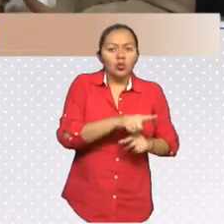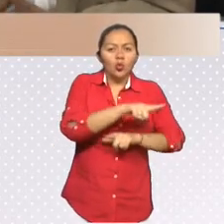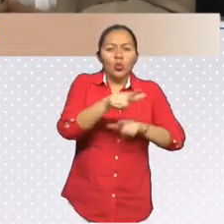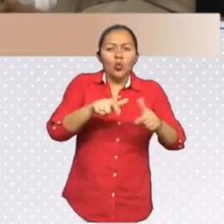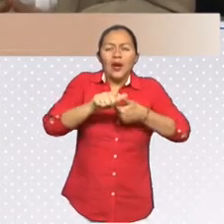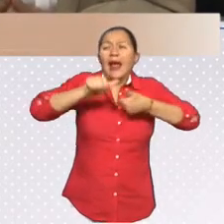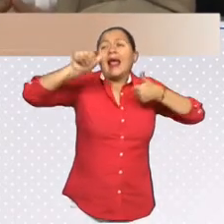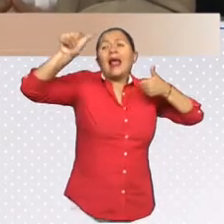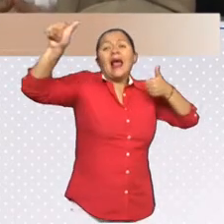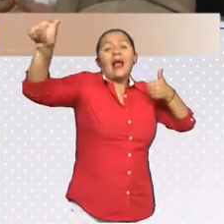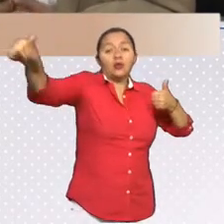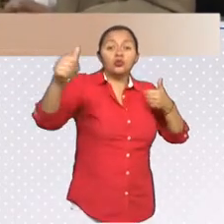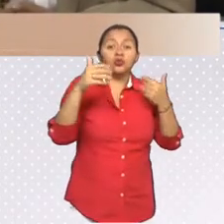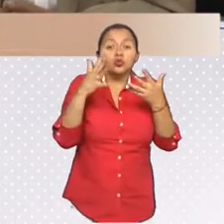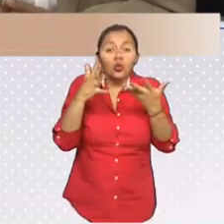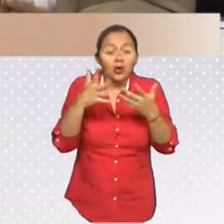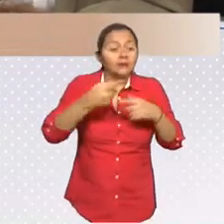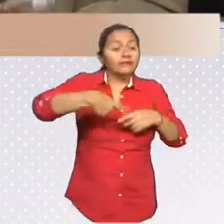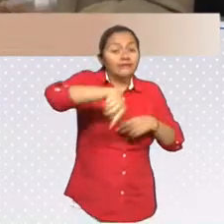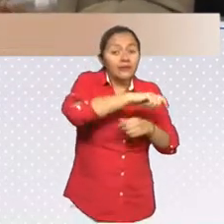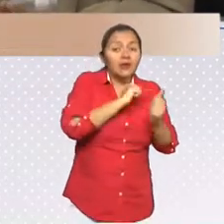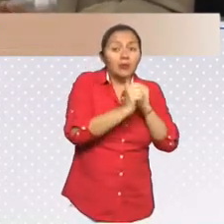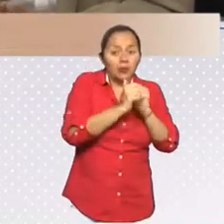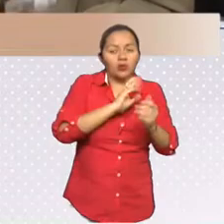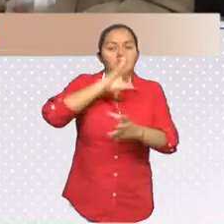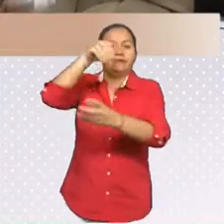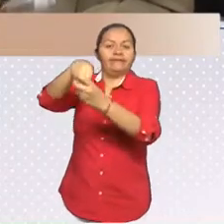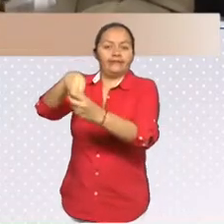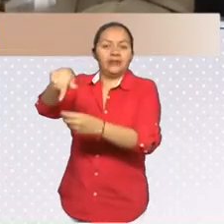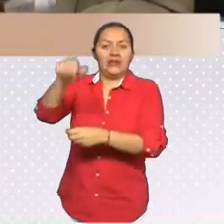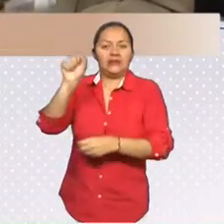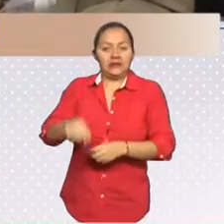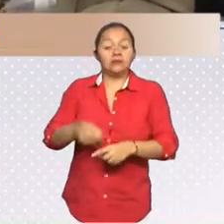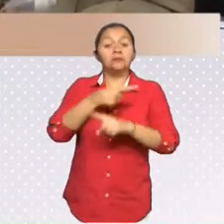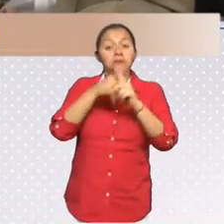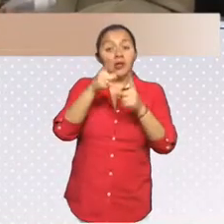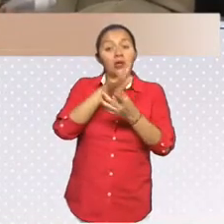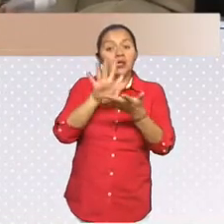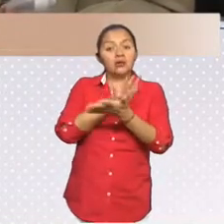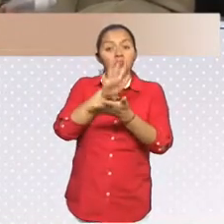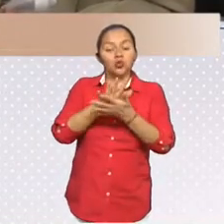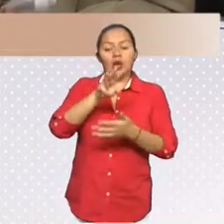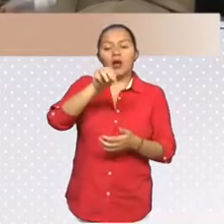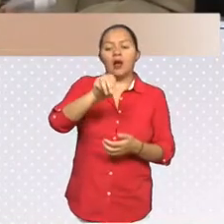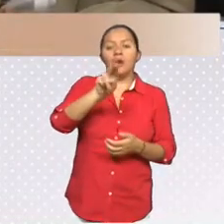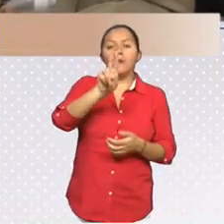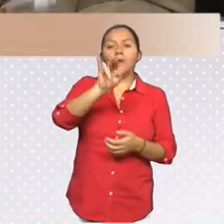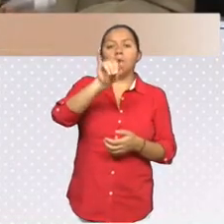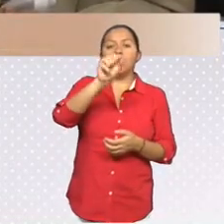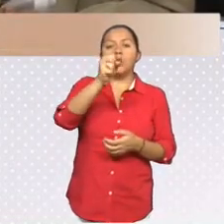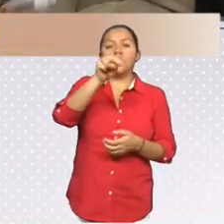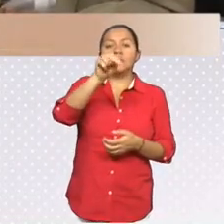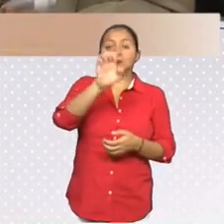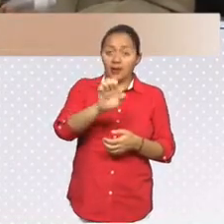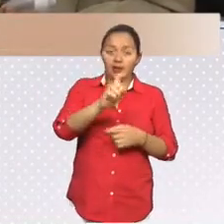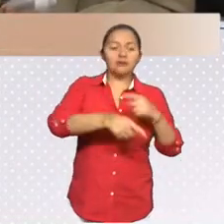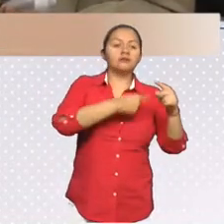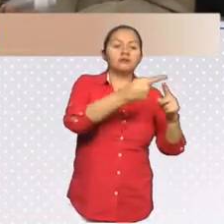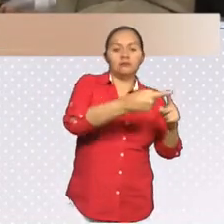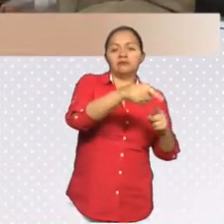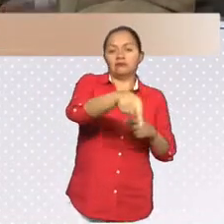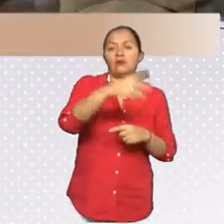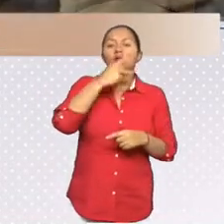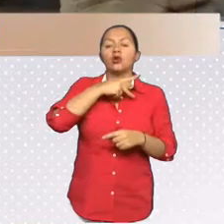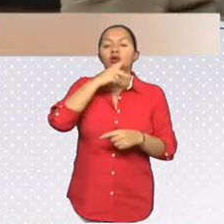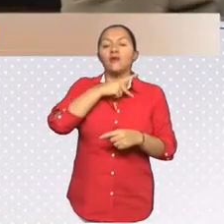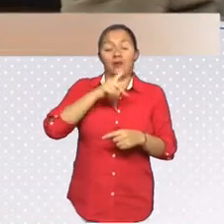hay muchos escenarios deportivos y no hay entrenadores. Nosotros tenemos una escuelita en Muisne y en Puerto Viejo. ¿Y este presupuesto que ustedes reciben de parte del